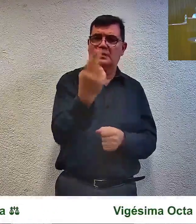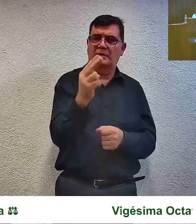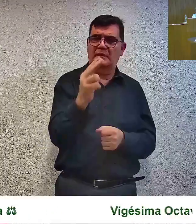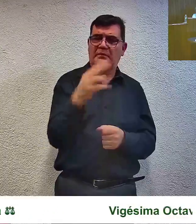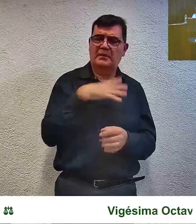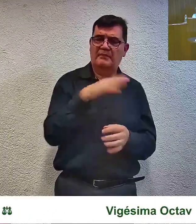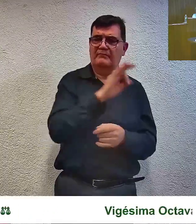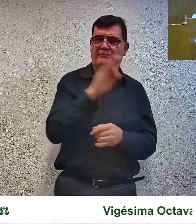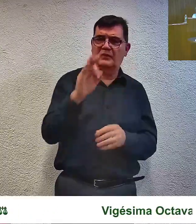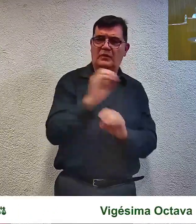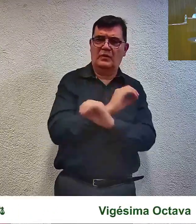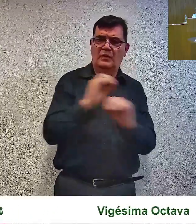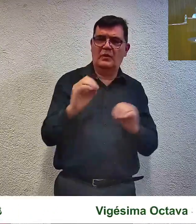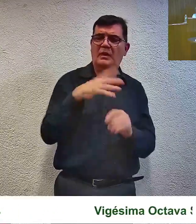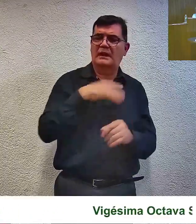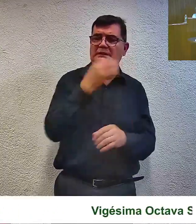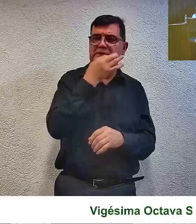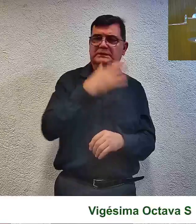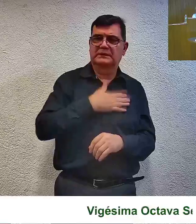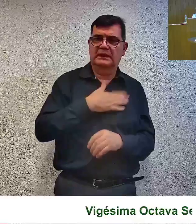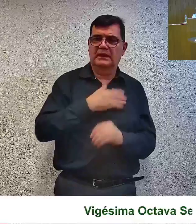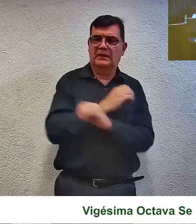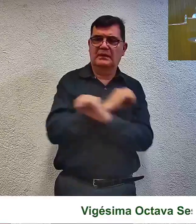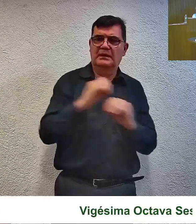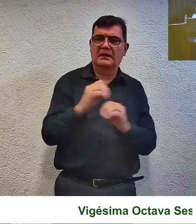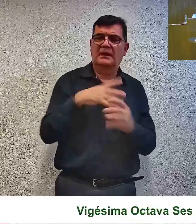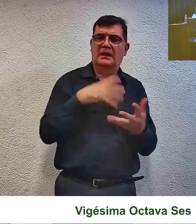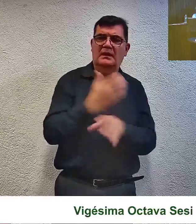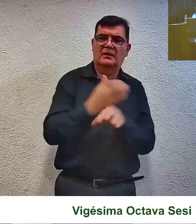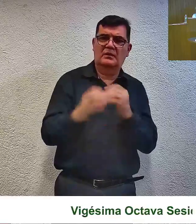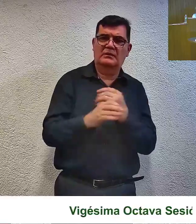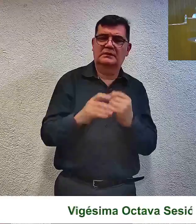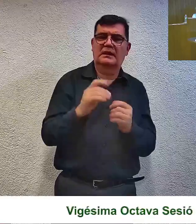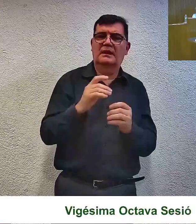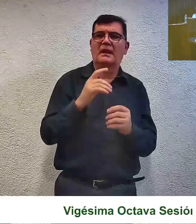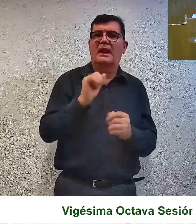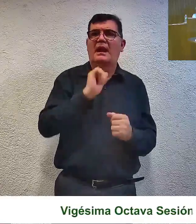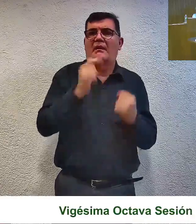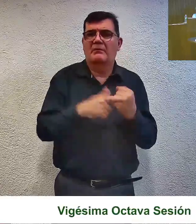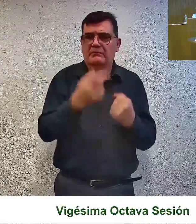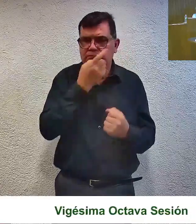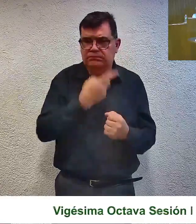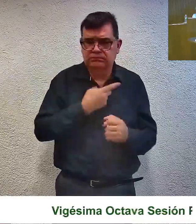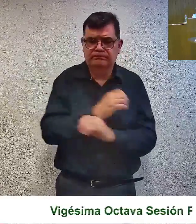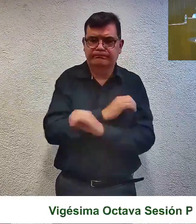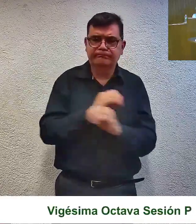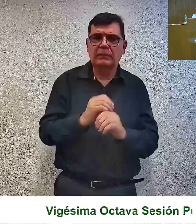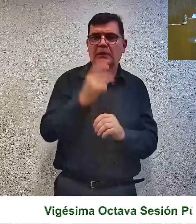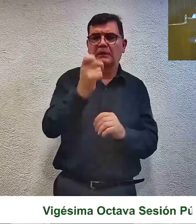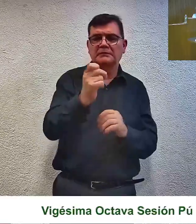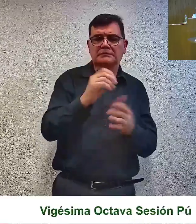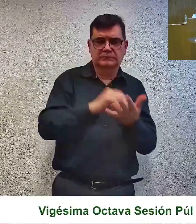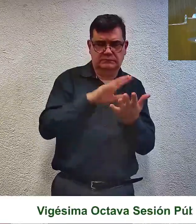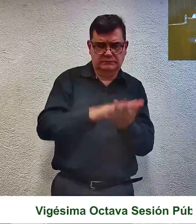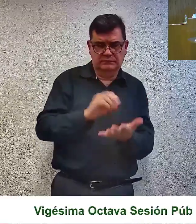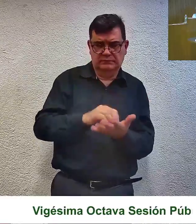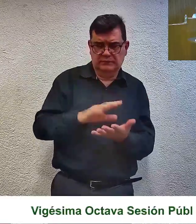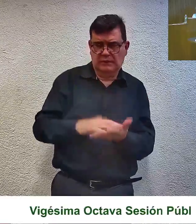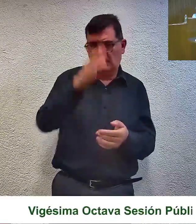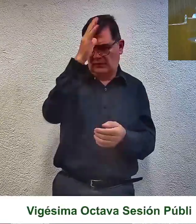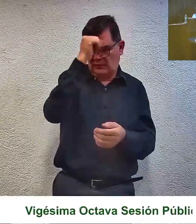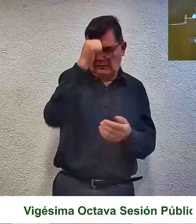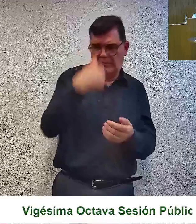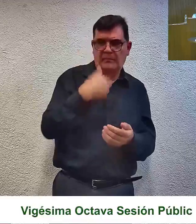que a la fecha que se propone ese proyecto haya efectuado manifestación alguna. De ahí que, como se indicó en el acuerdo de solicitud